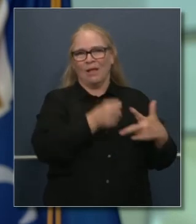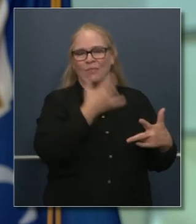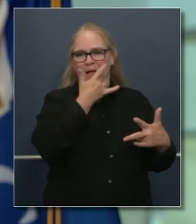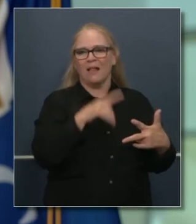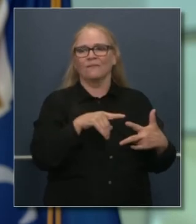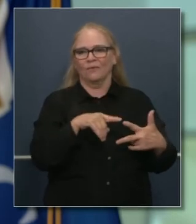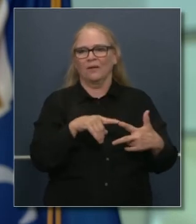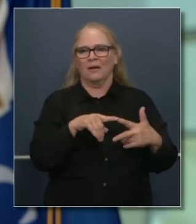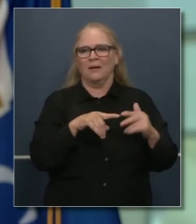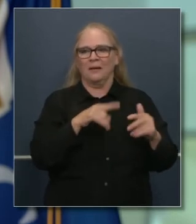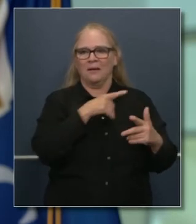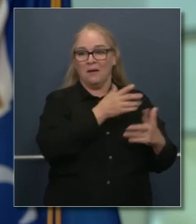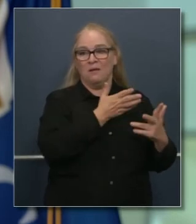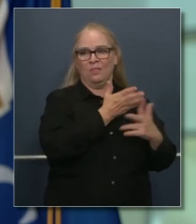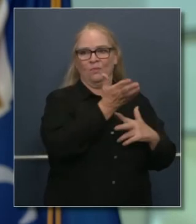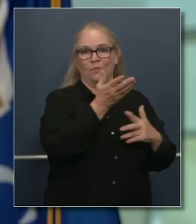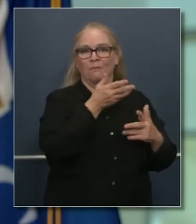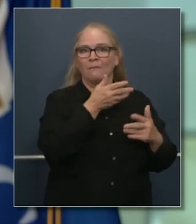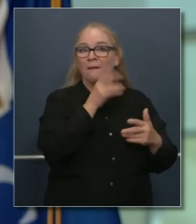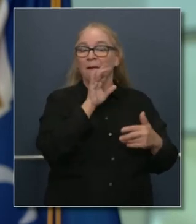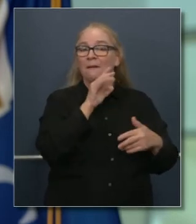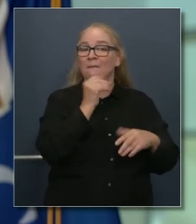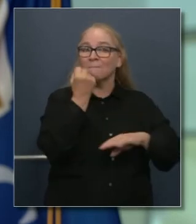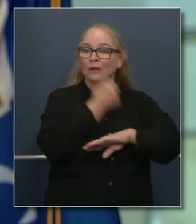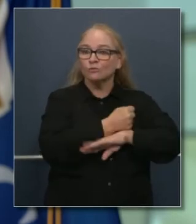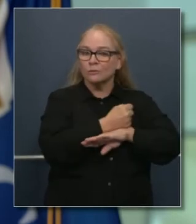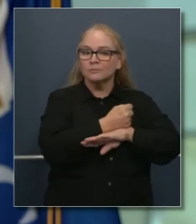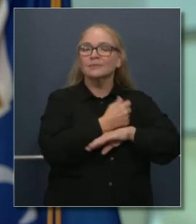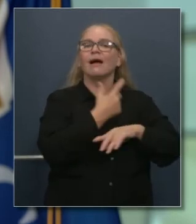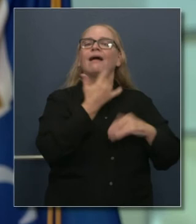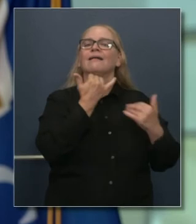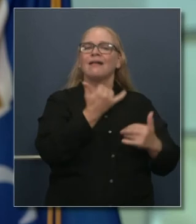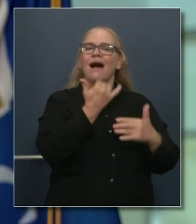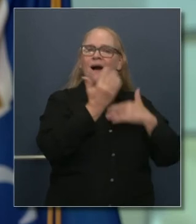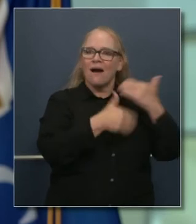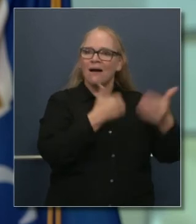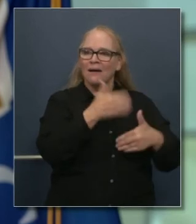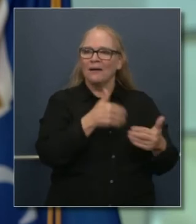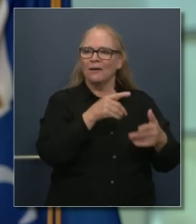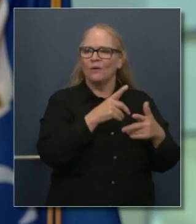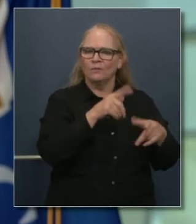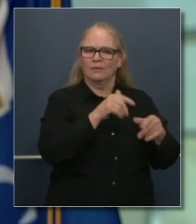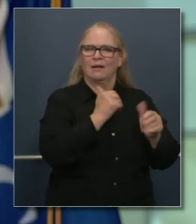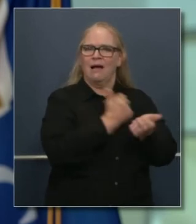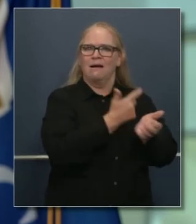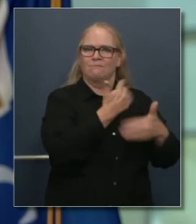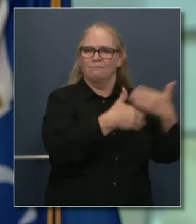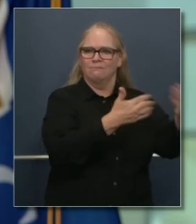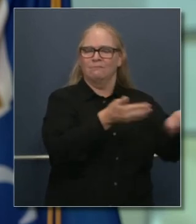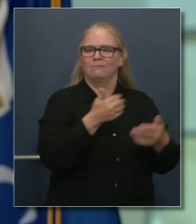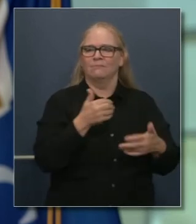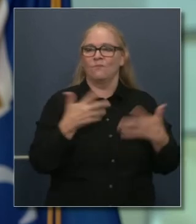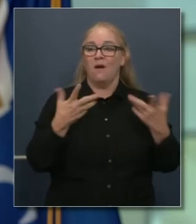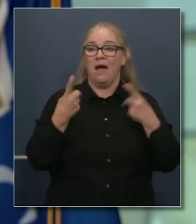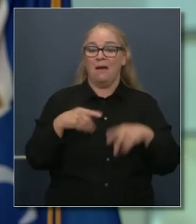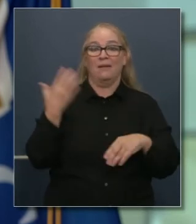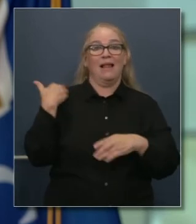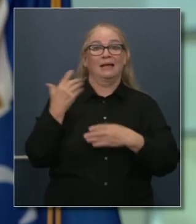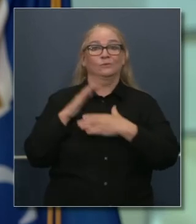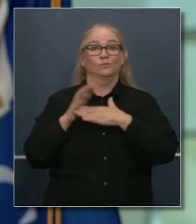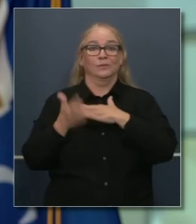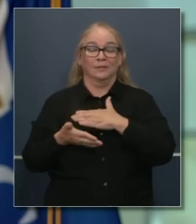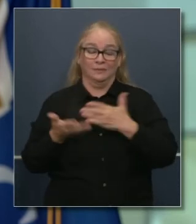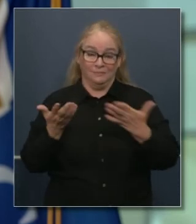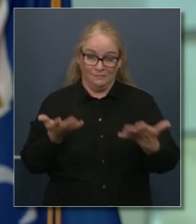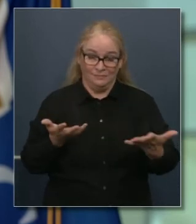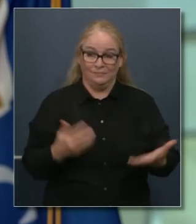tenemos que abordar todas estas cuestiones en conjunto también las cuestiones que han surgido en las últimas 48 horas obviamente